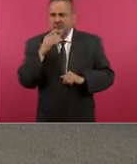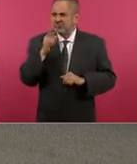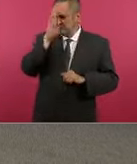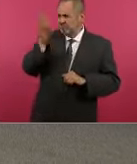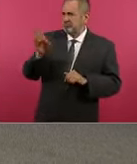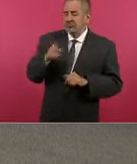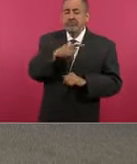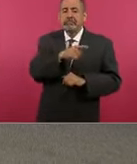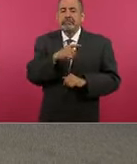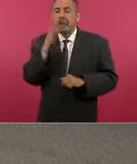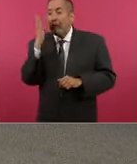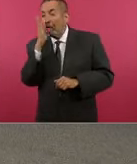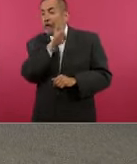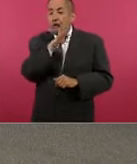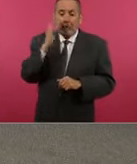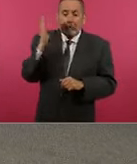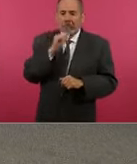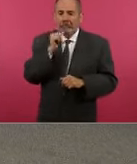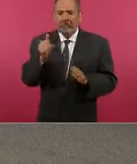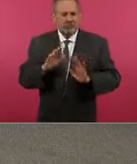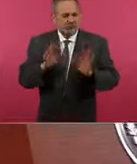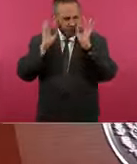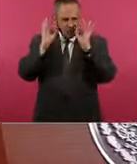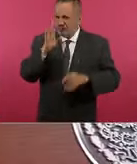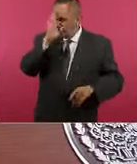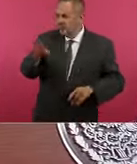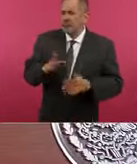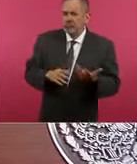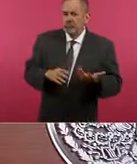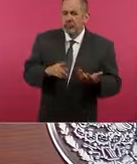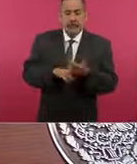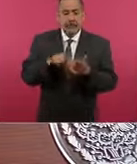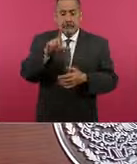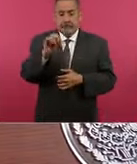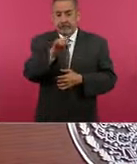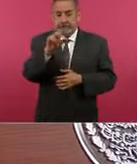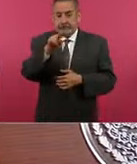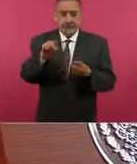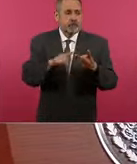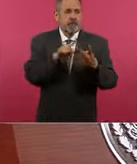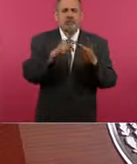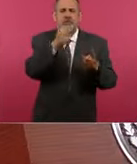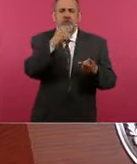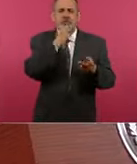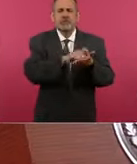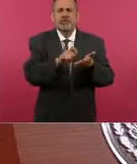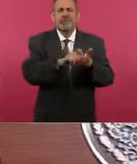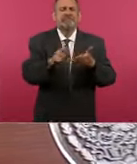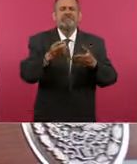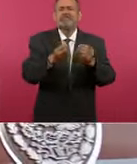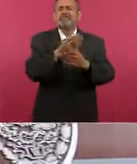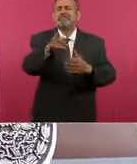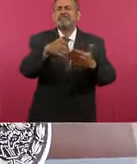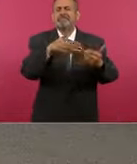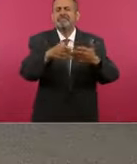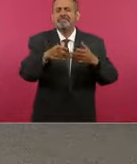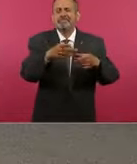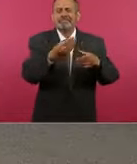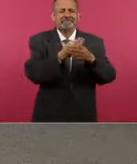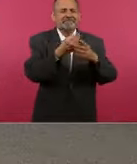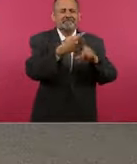no. Si me dicen Lozano o el escritor este de moda de las